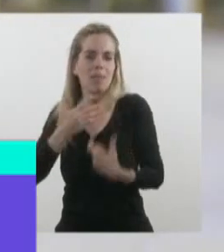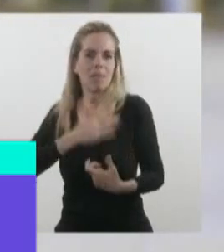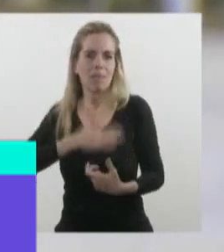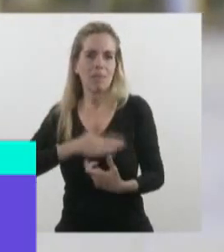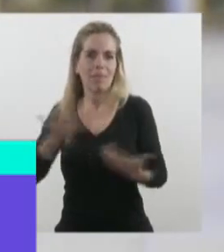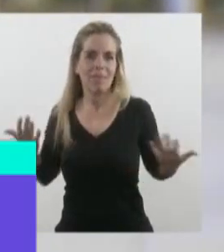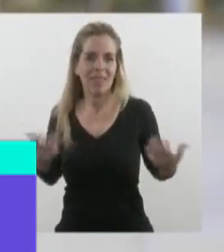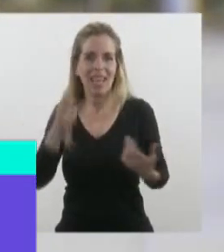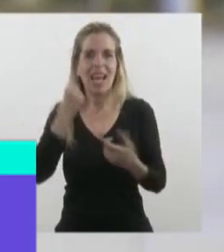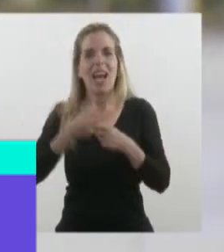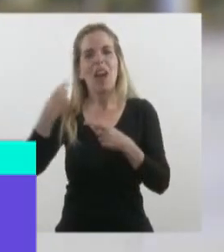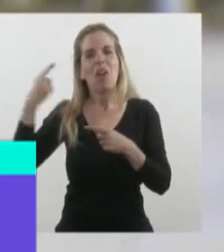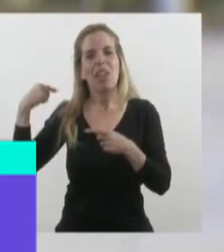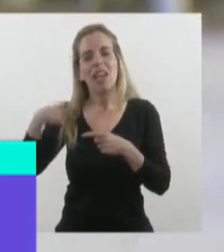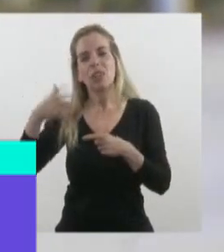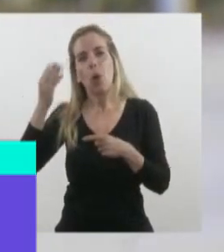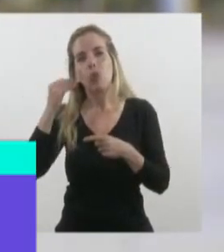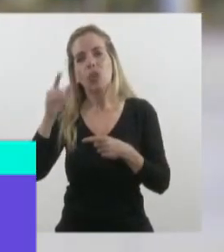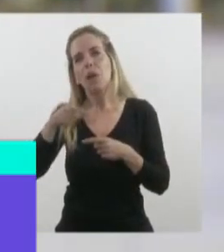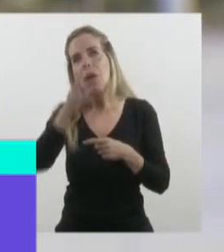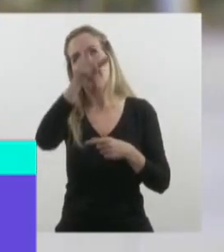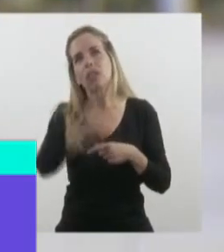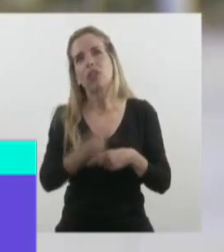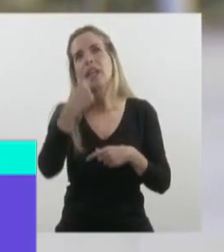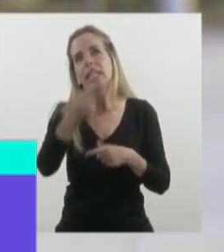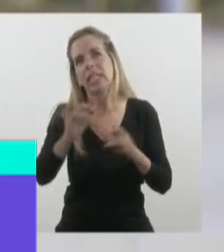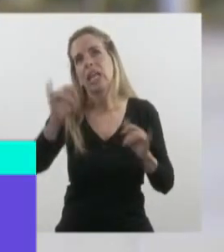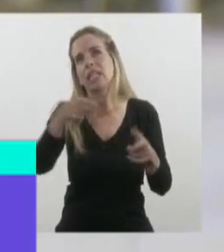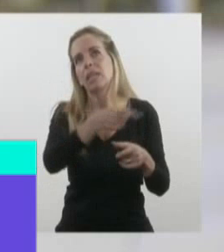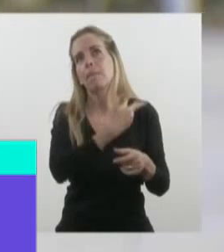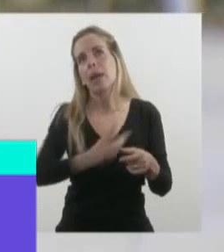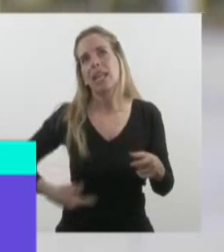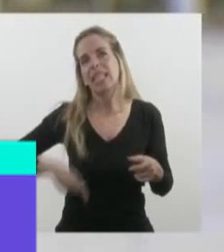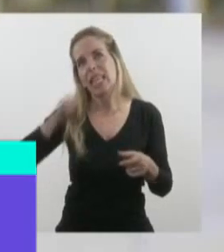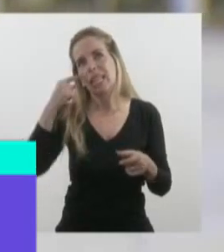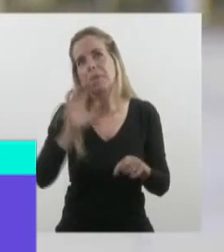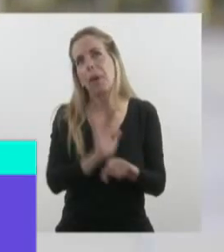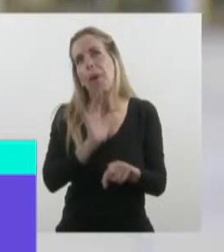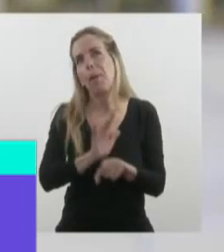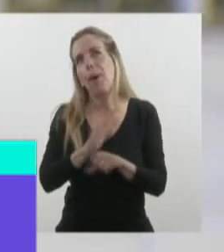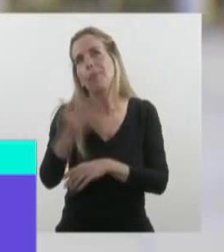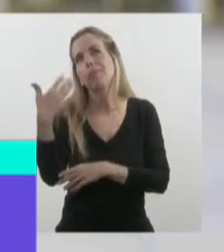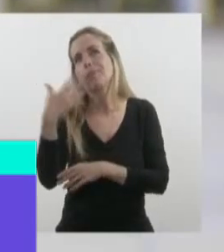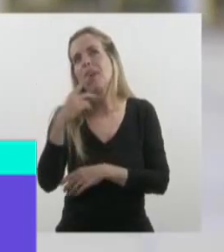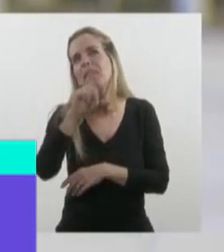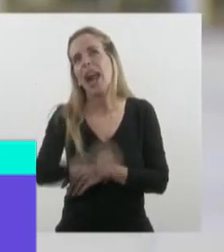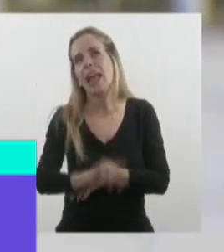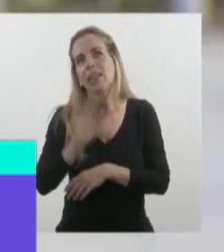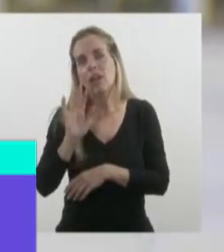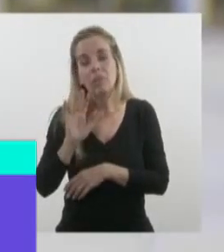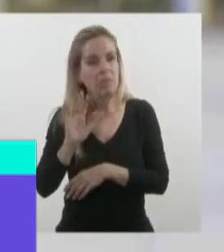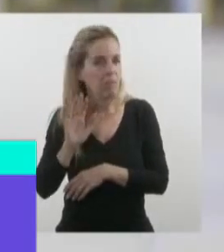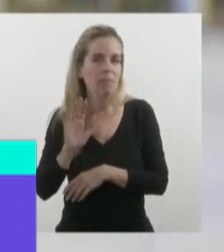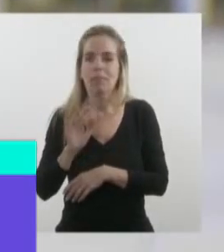Días atrás escuchaba a alguien que decía, bueno, la palabra del presidente se ha devaluado. Yo tengo tanta tranquilidad de